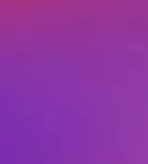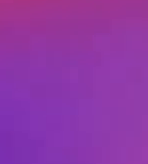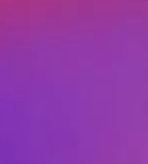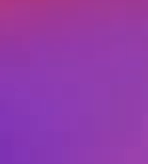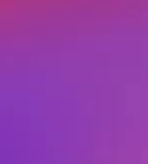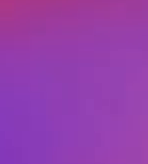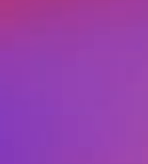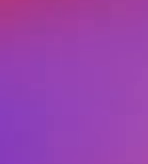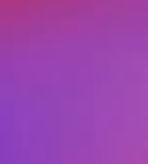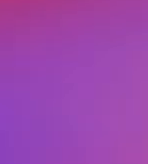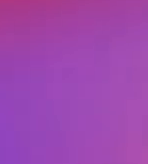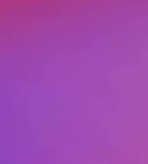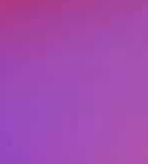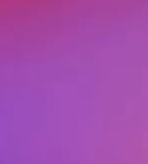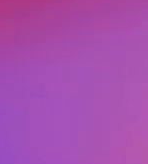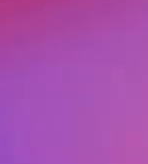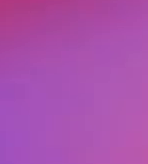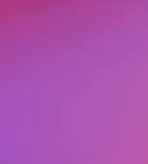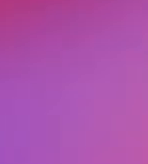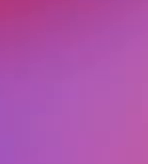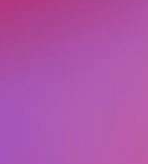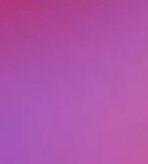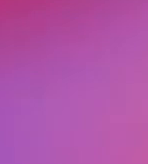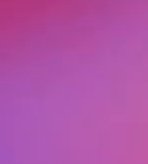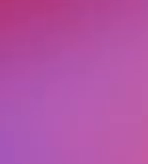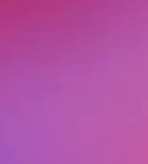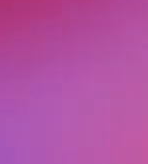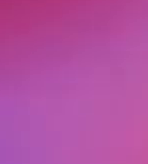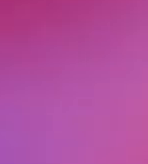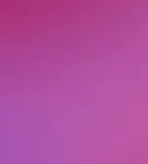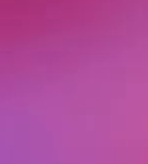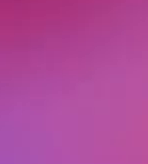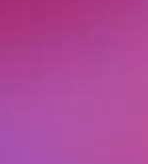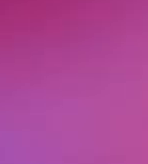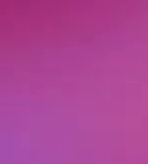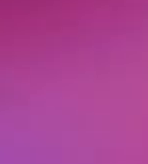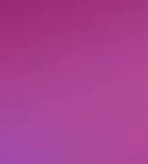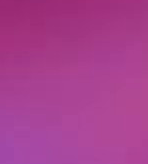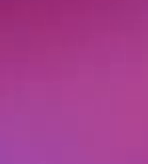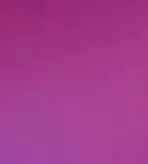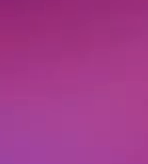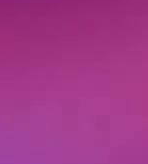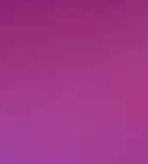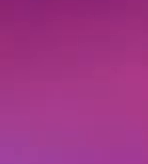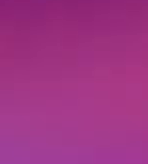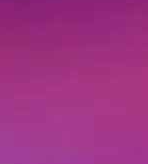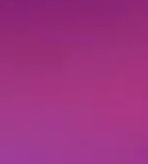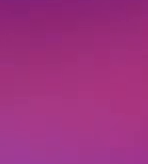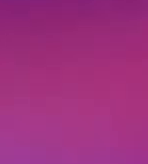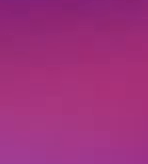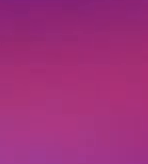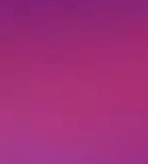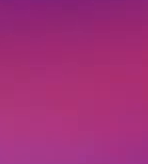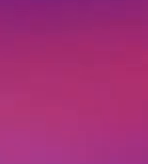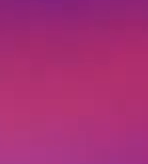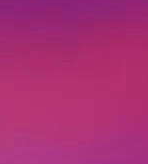Si requieres consultar los libros de texto en versión digital, recuerda que los puedes encontrar en la página